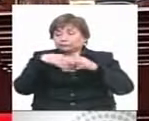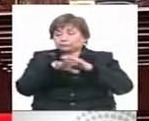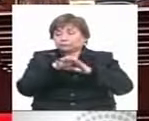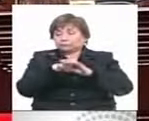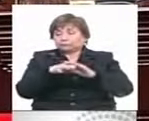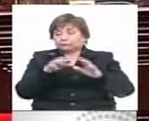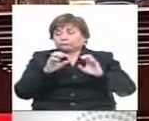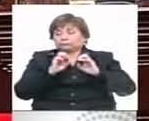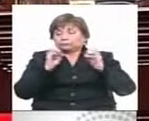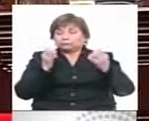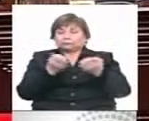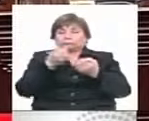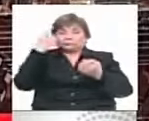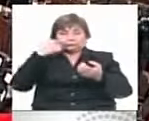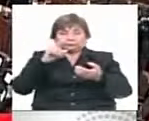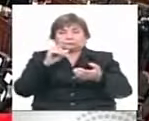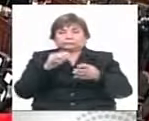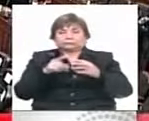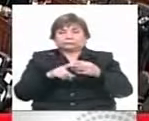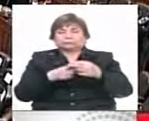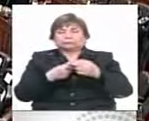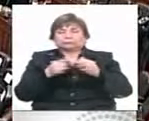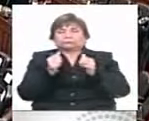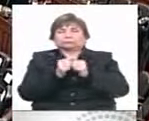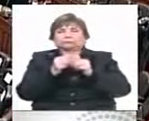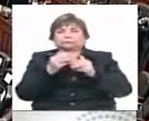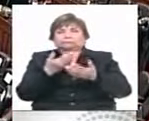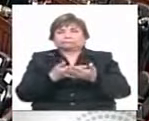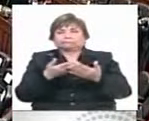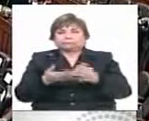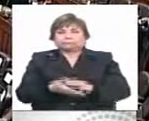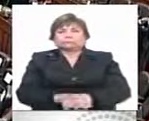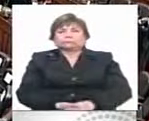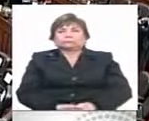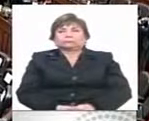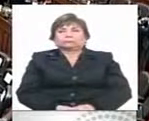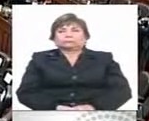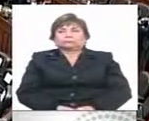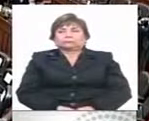al hemiciclo para dar inicio con la sesión. Importante